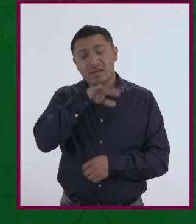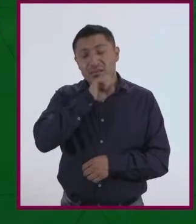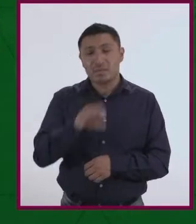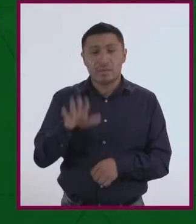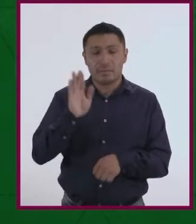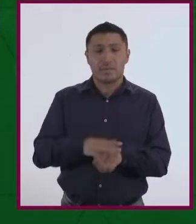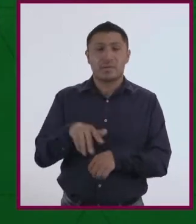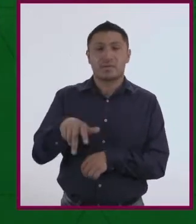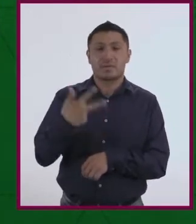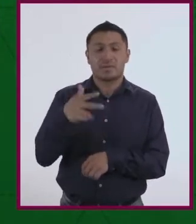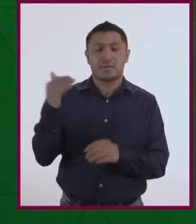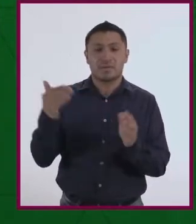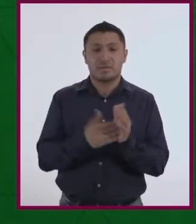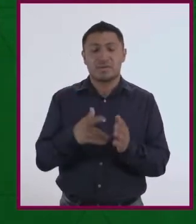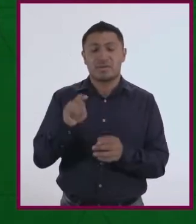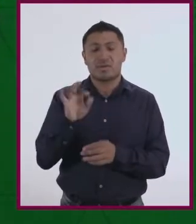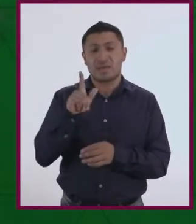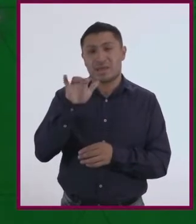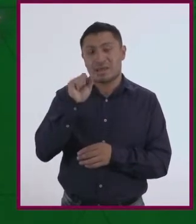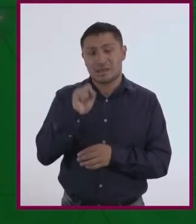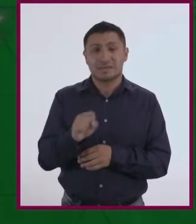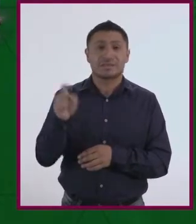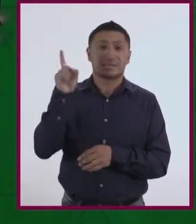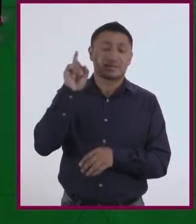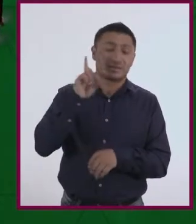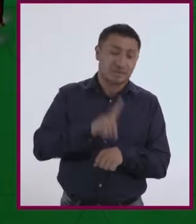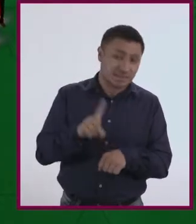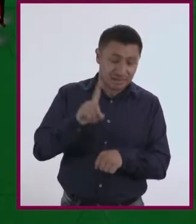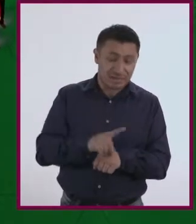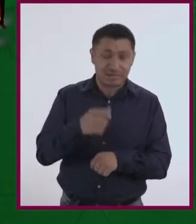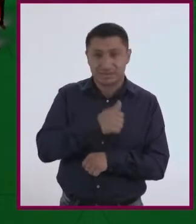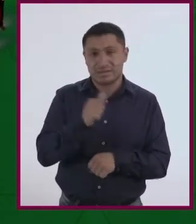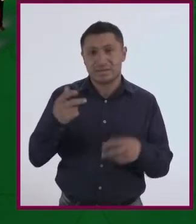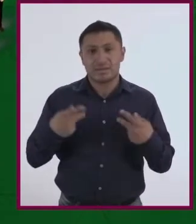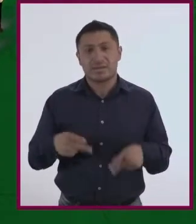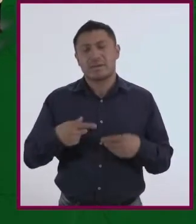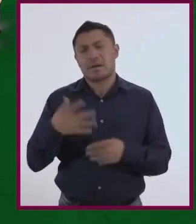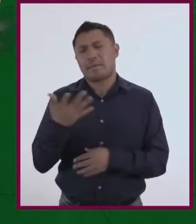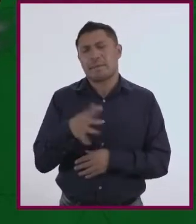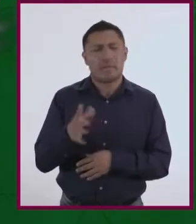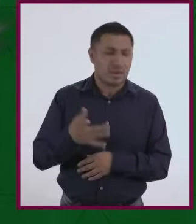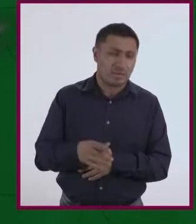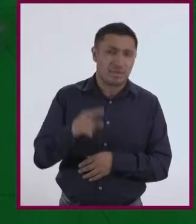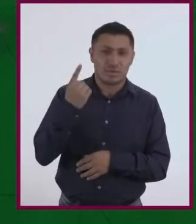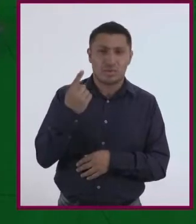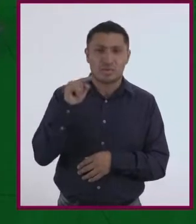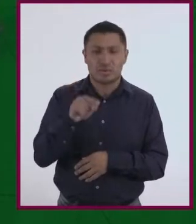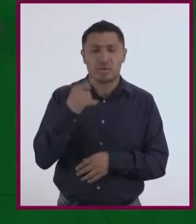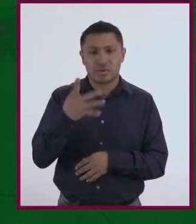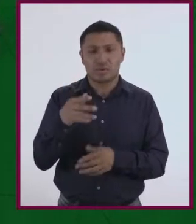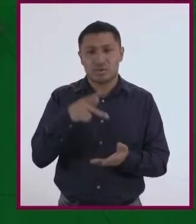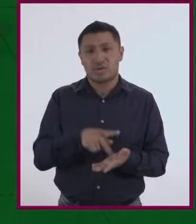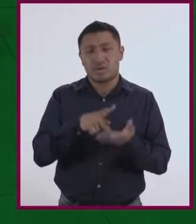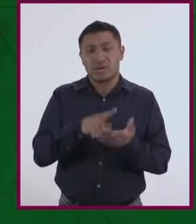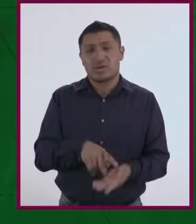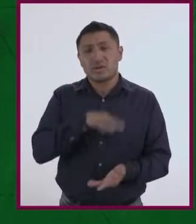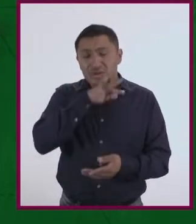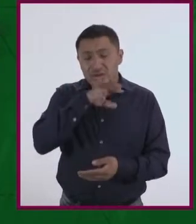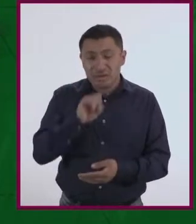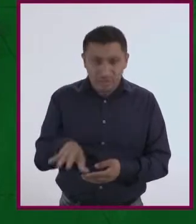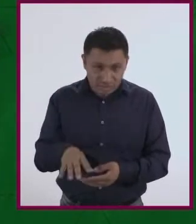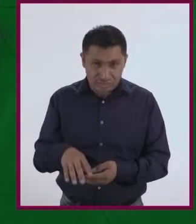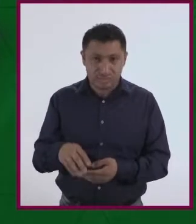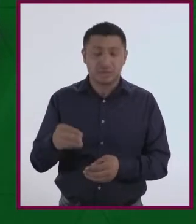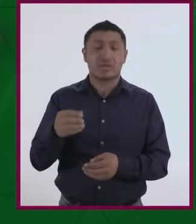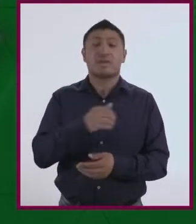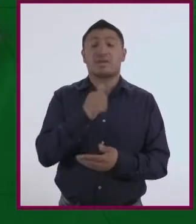de 13.000 toneladas diarias. Y cada persona genera un promedio diario de 1,5 kilos de residuos sólidos